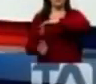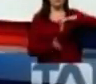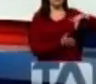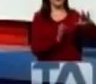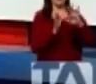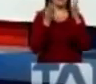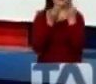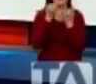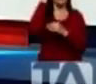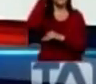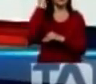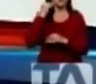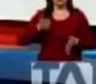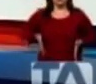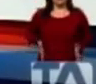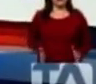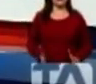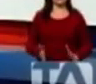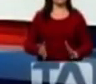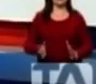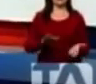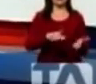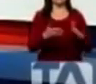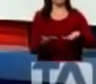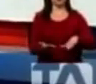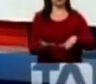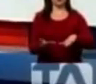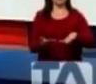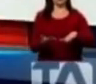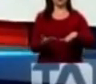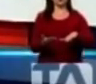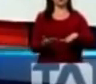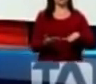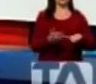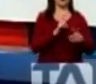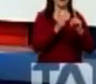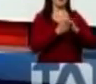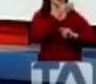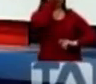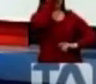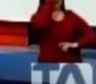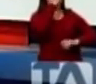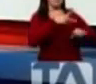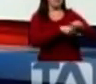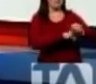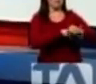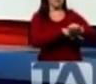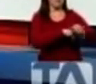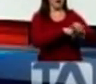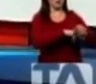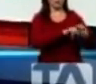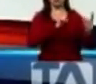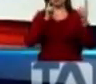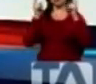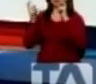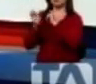familiares del menor recién nacido que falleció tras una transferencia desde el hospital de Macas hacia el hospital del Seguro Social en